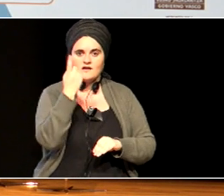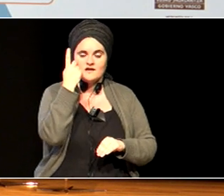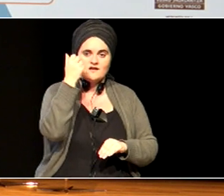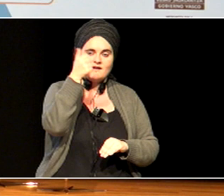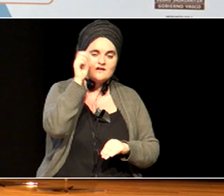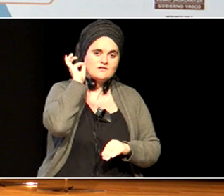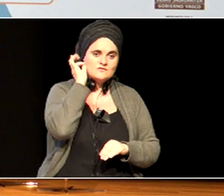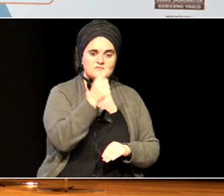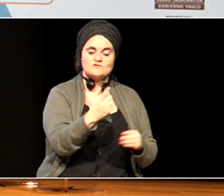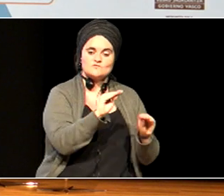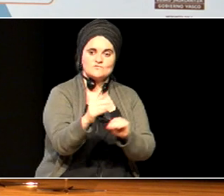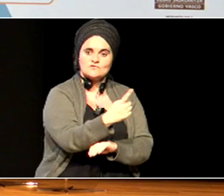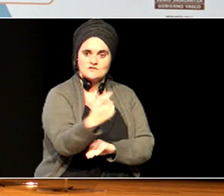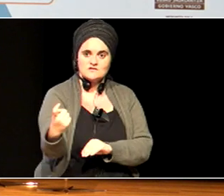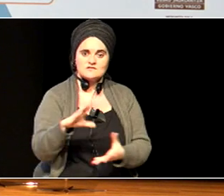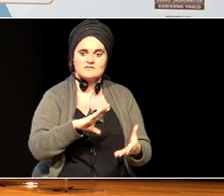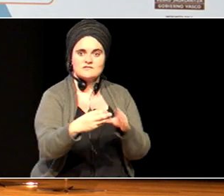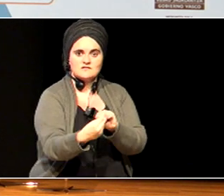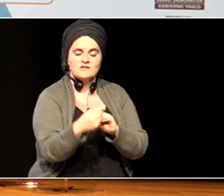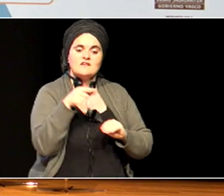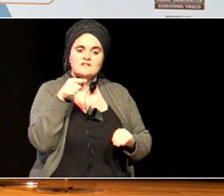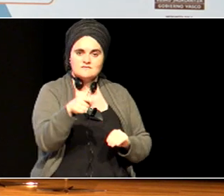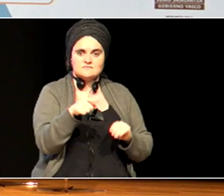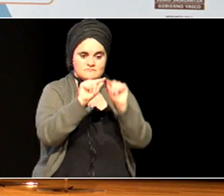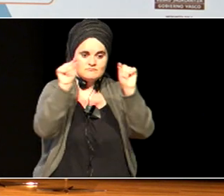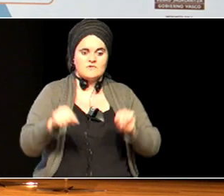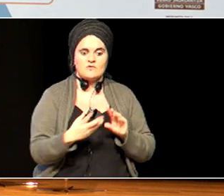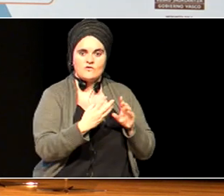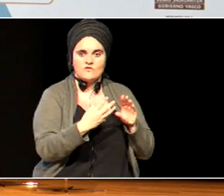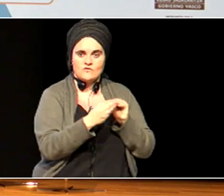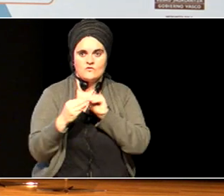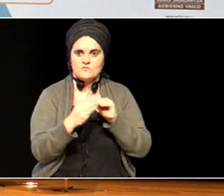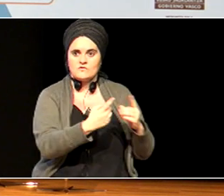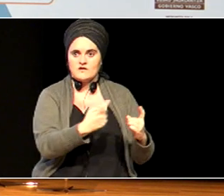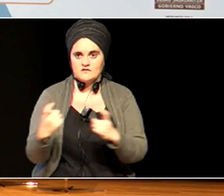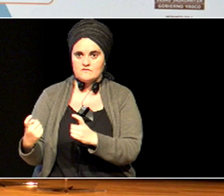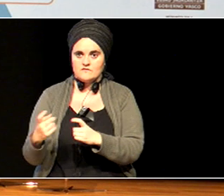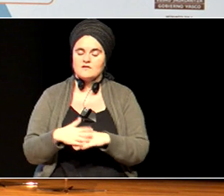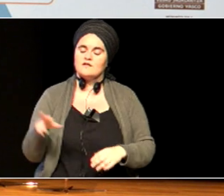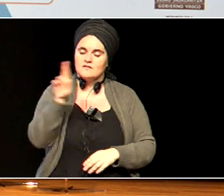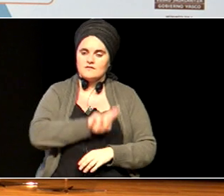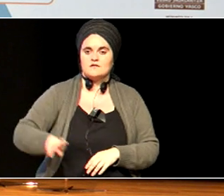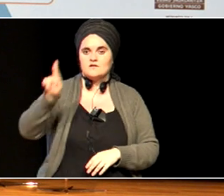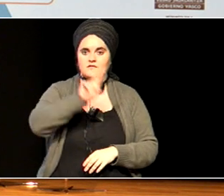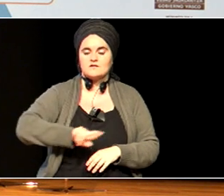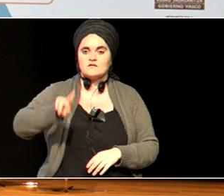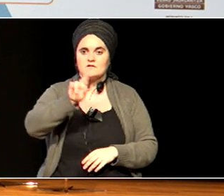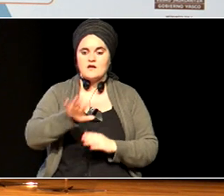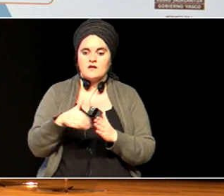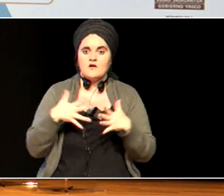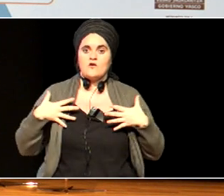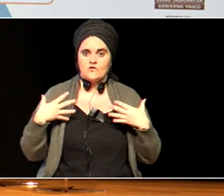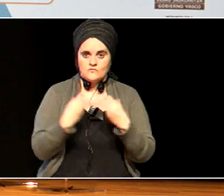y a sus necesidades. Ese es el marco común que necesitamos. Y repetiremos una y otra vez, convivencia,